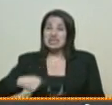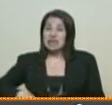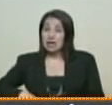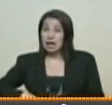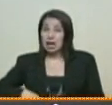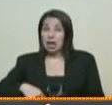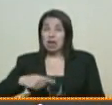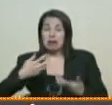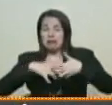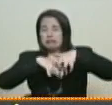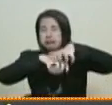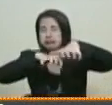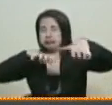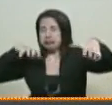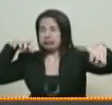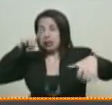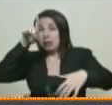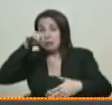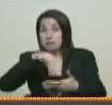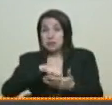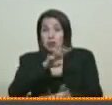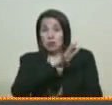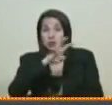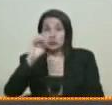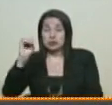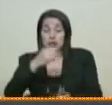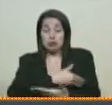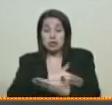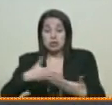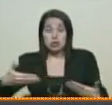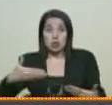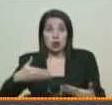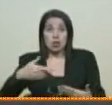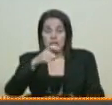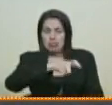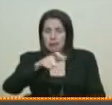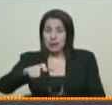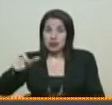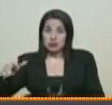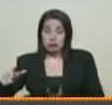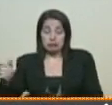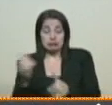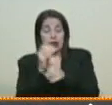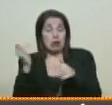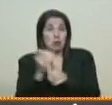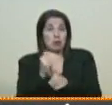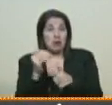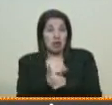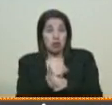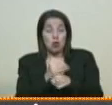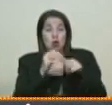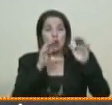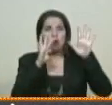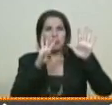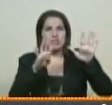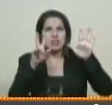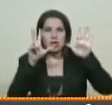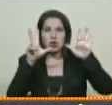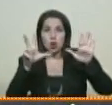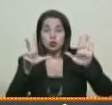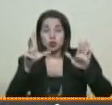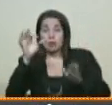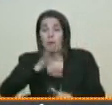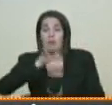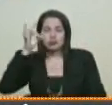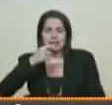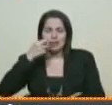tiene 1.400 millones de habitantes, han logrado el 98% de los pagos